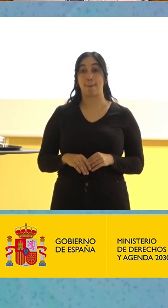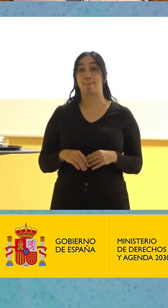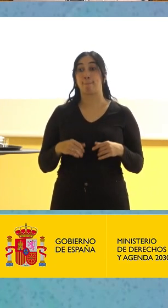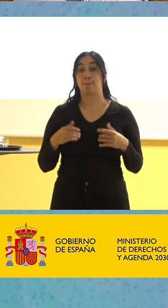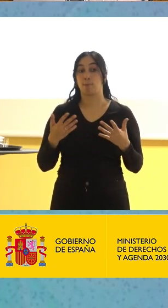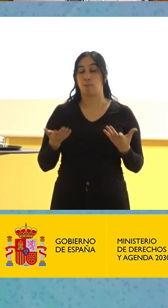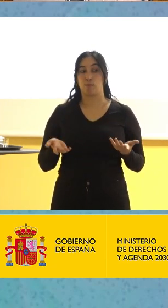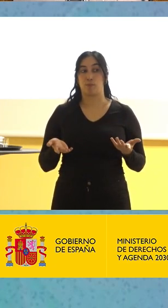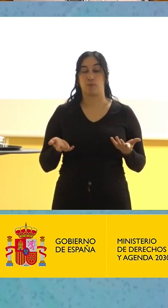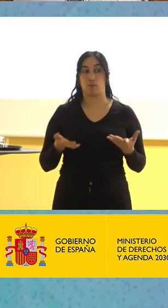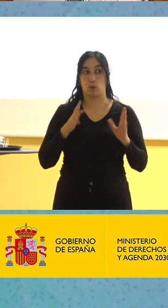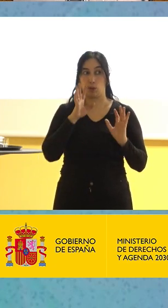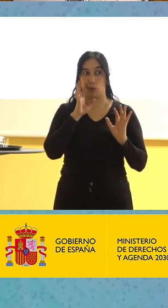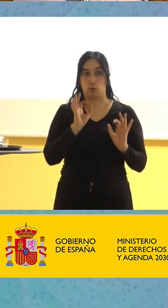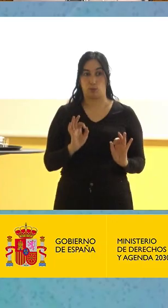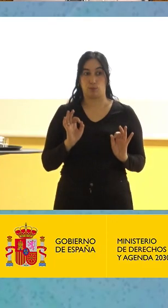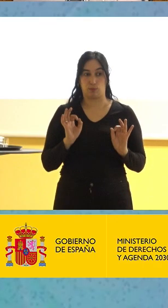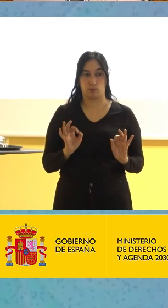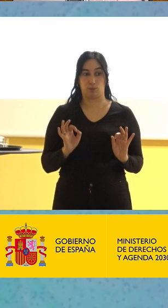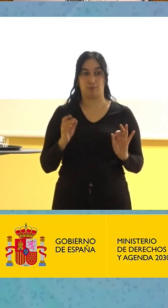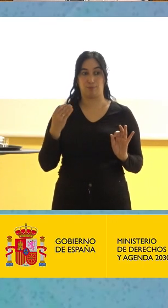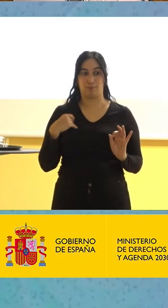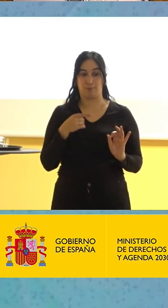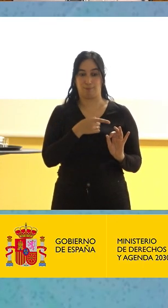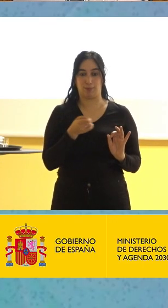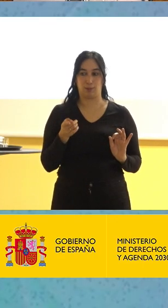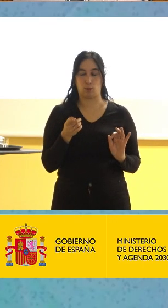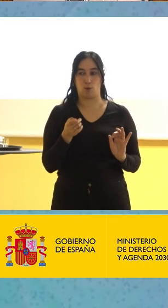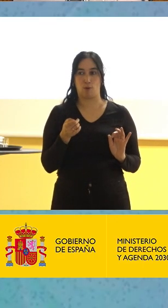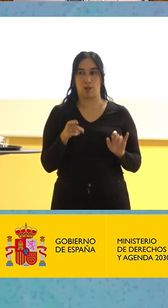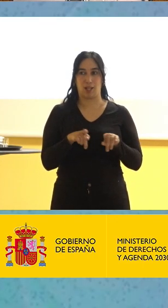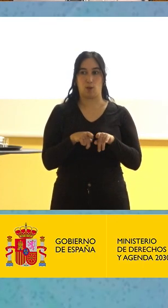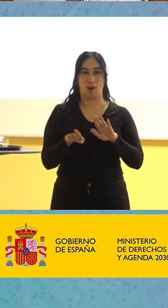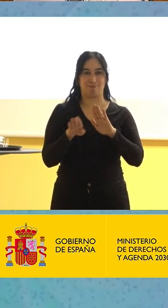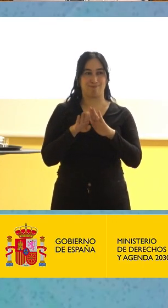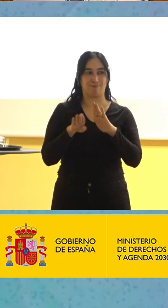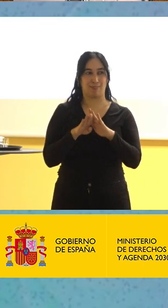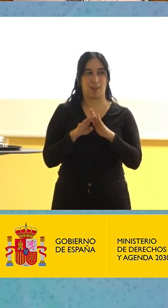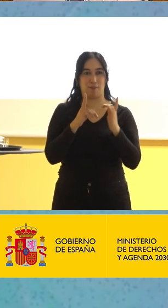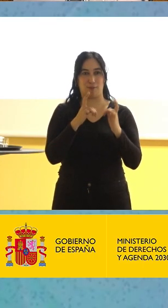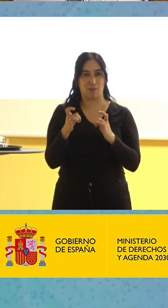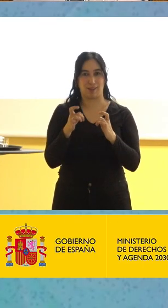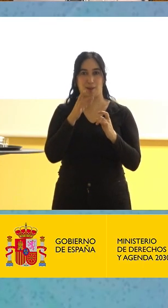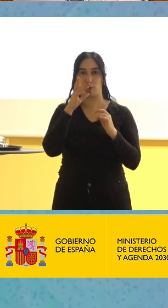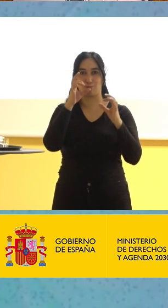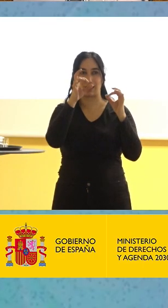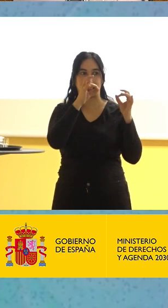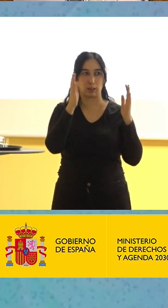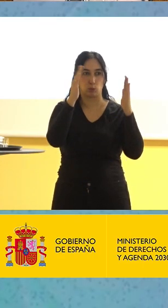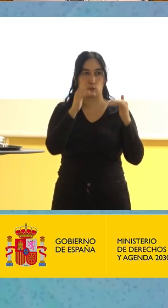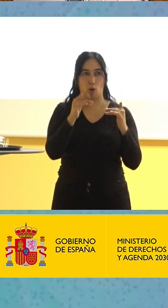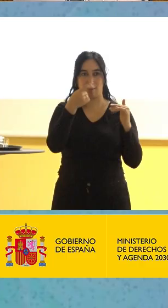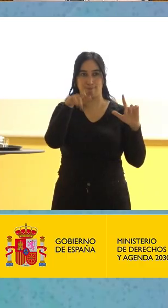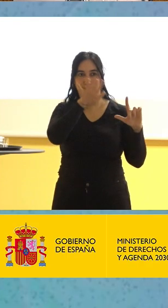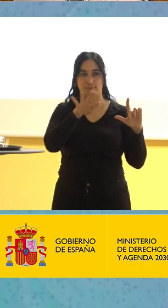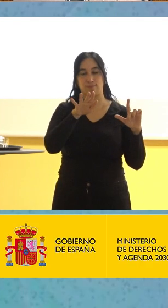pues precisamente, ¿no?, esta falta de continuidad y de homogeneidad territorial pues